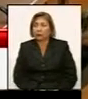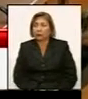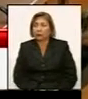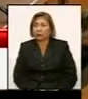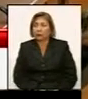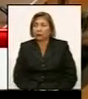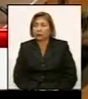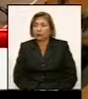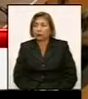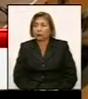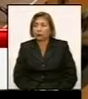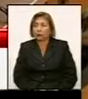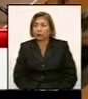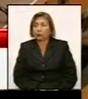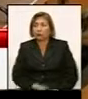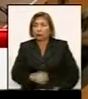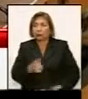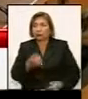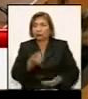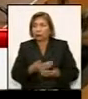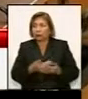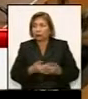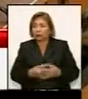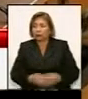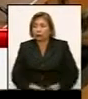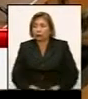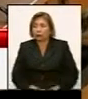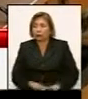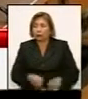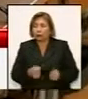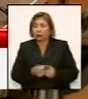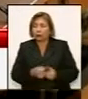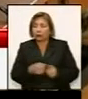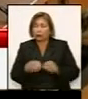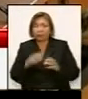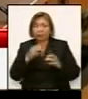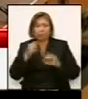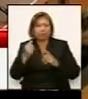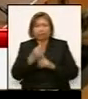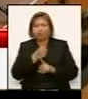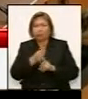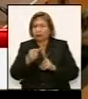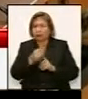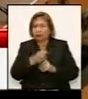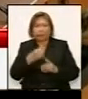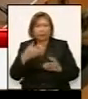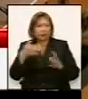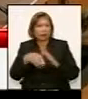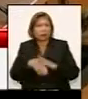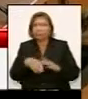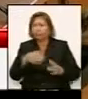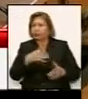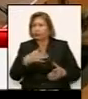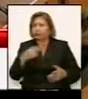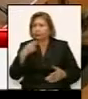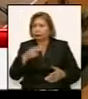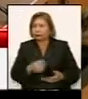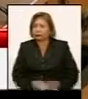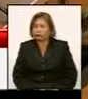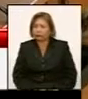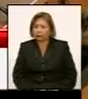bueno otro de nuestros hallazgos fue que este tipo de violencia atenta contra la libertad de expresión de las